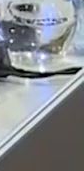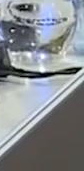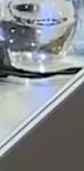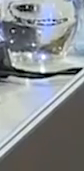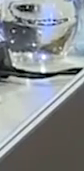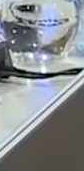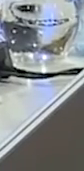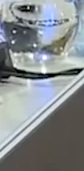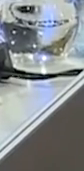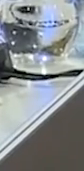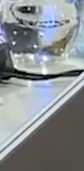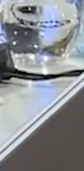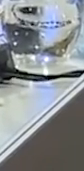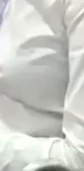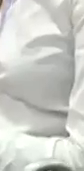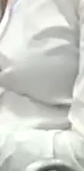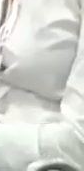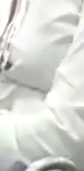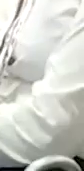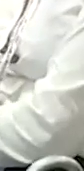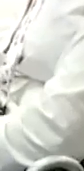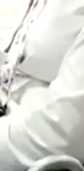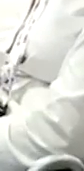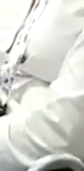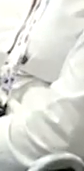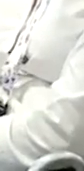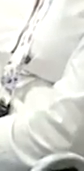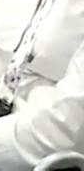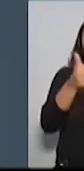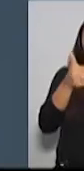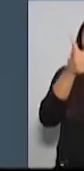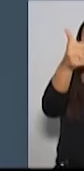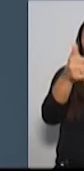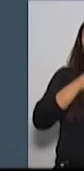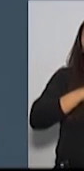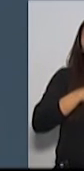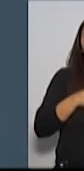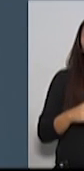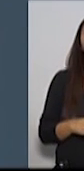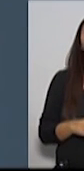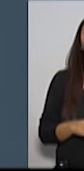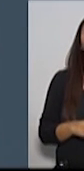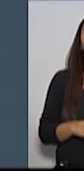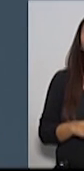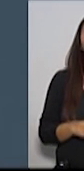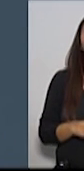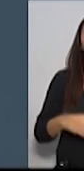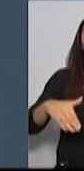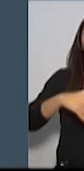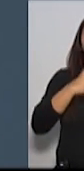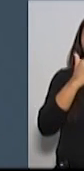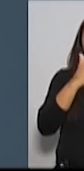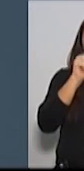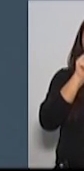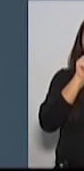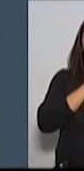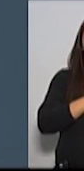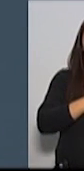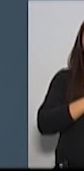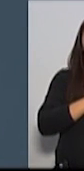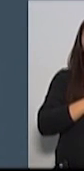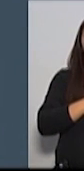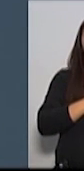e hizo un llamado a los gobiernos locales para que usen esta guía. La nueva agenda urbana es una agenda